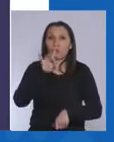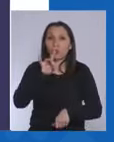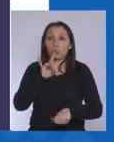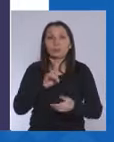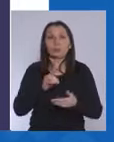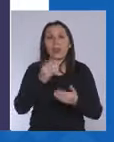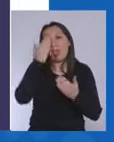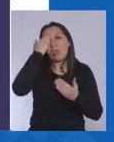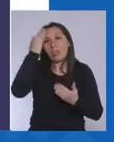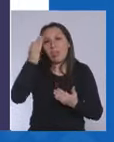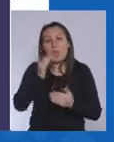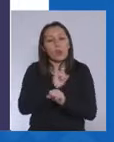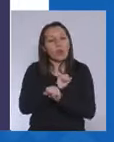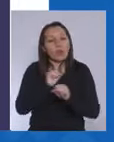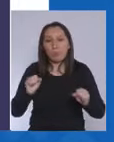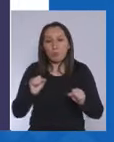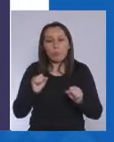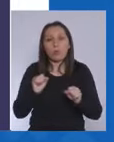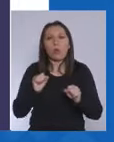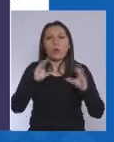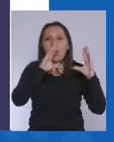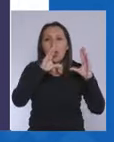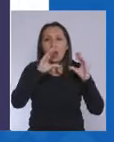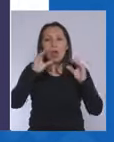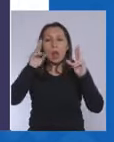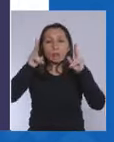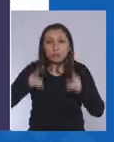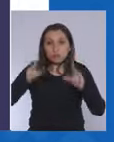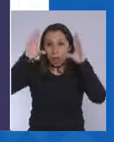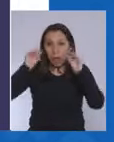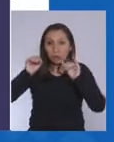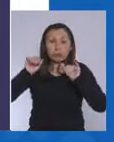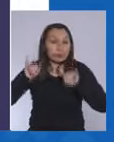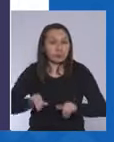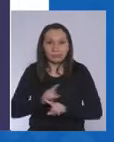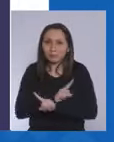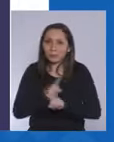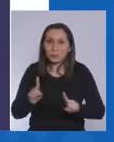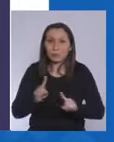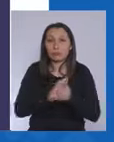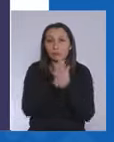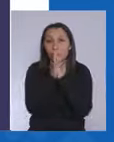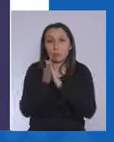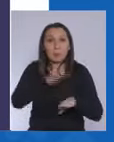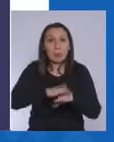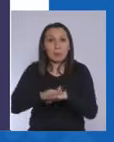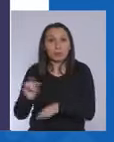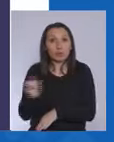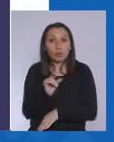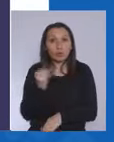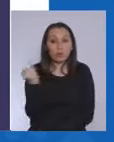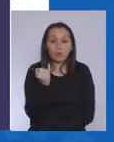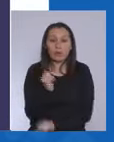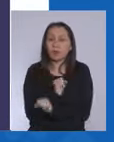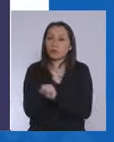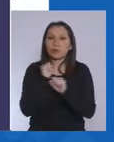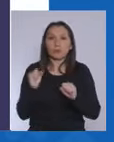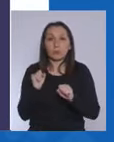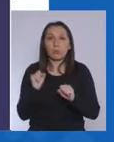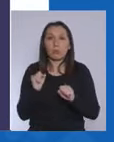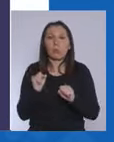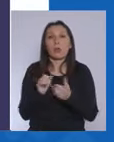durante el día y no podrá ser usado durante el toque de queda y como todos los permisos temporales individuales no permite el